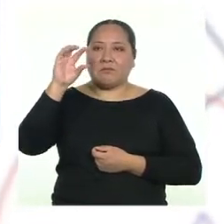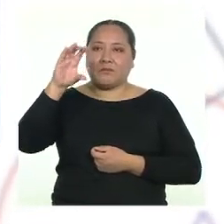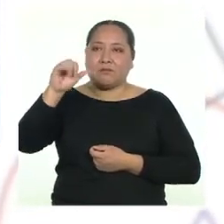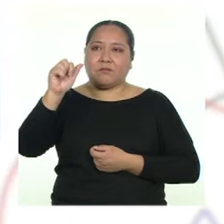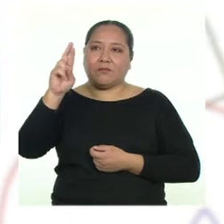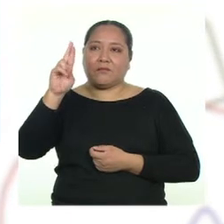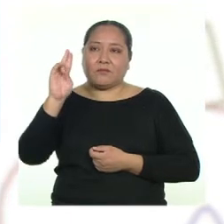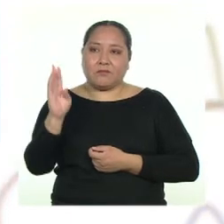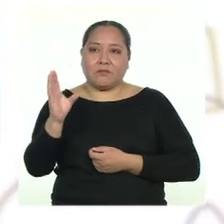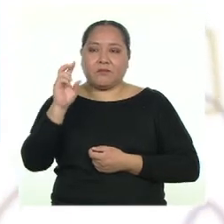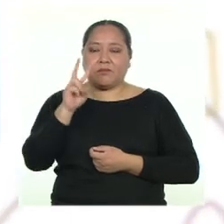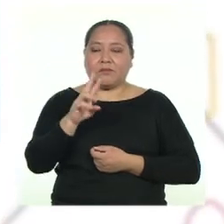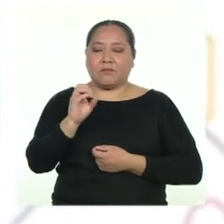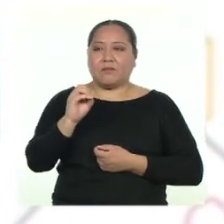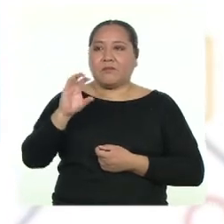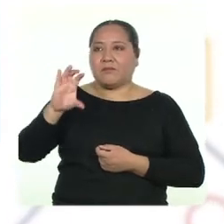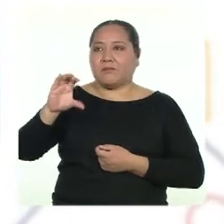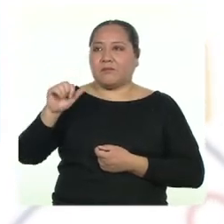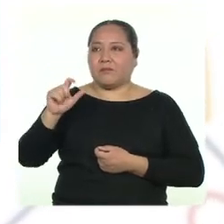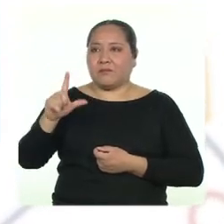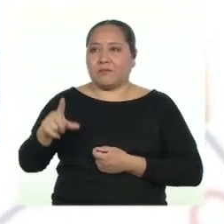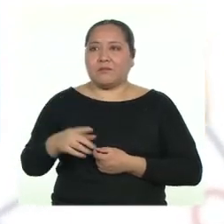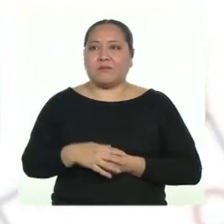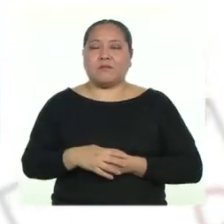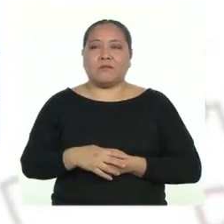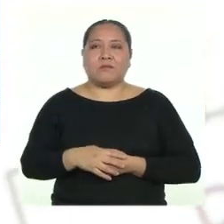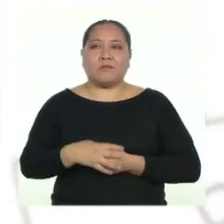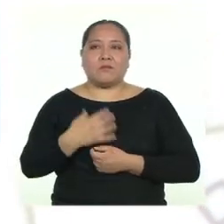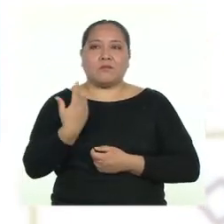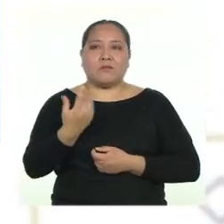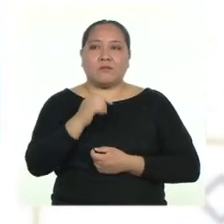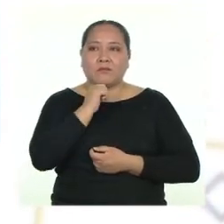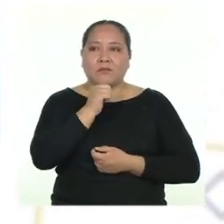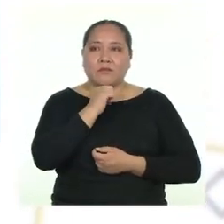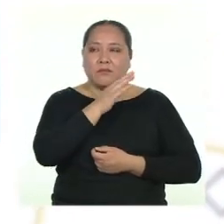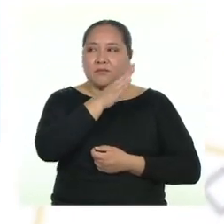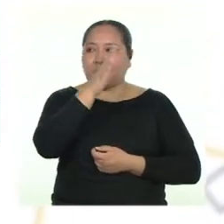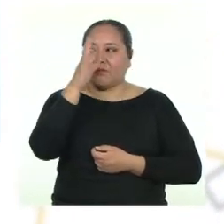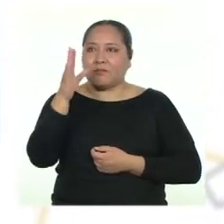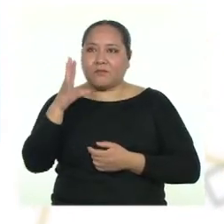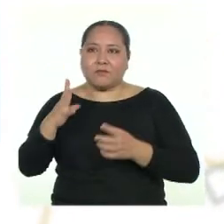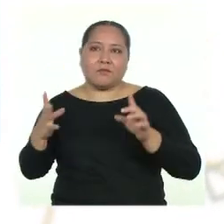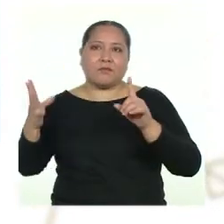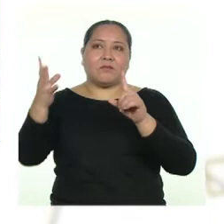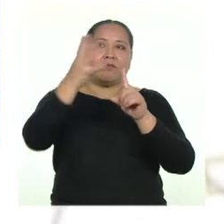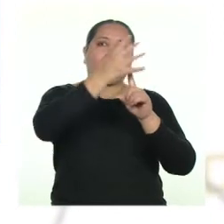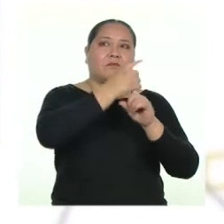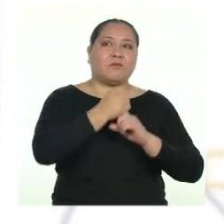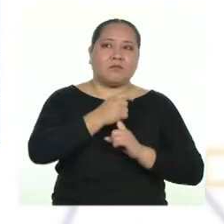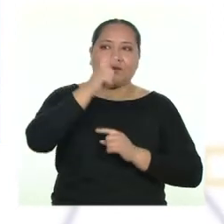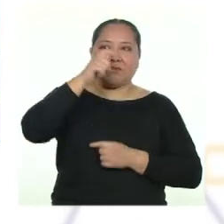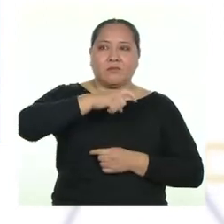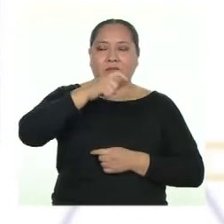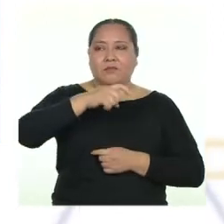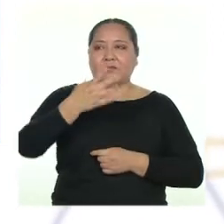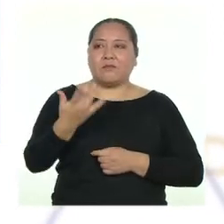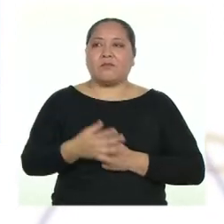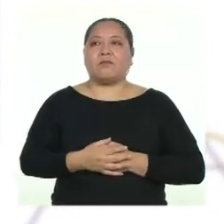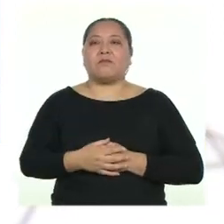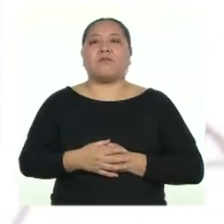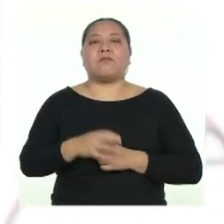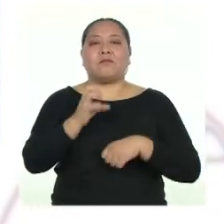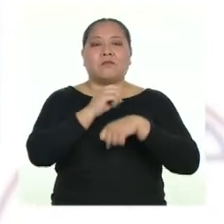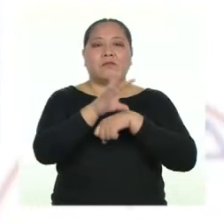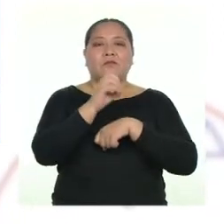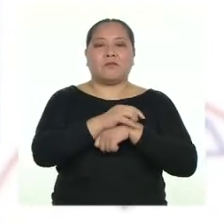calorías. Y para terminar, voy a escribir la cantidad que falta para alcanzar los nutrientes y energías